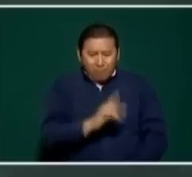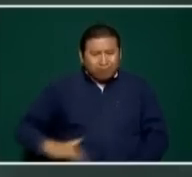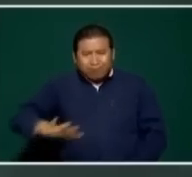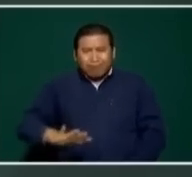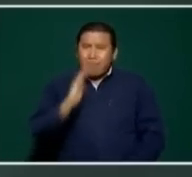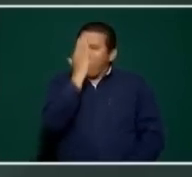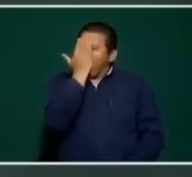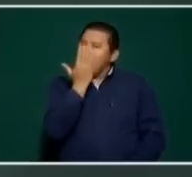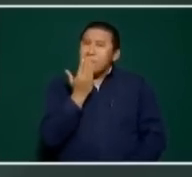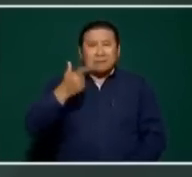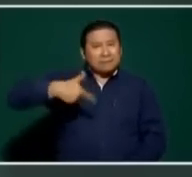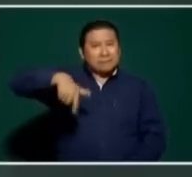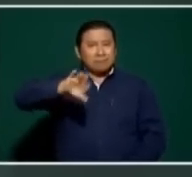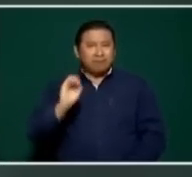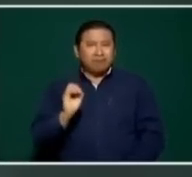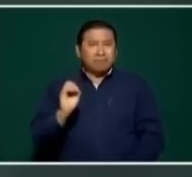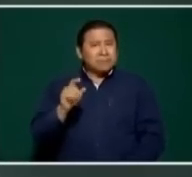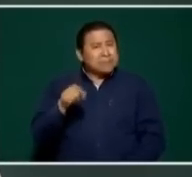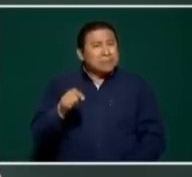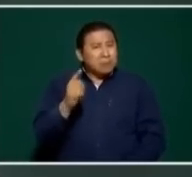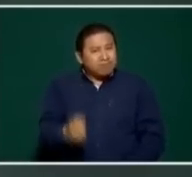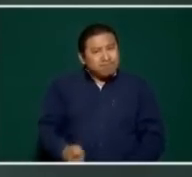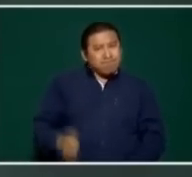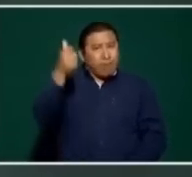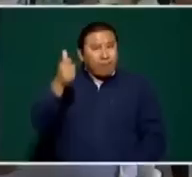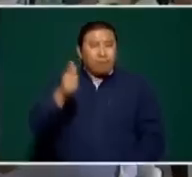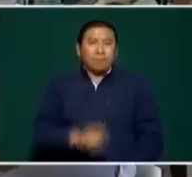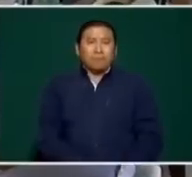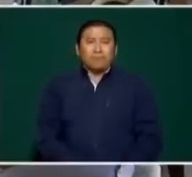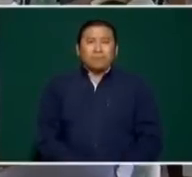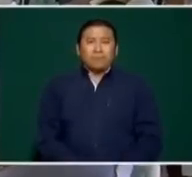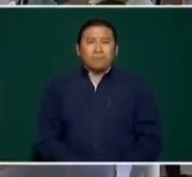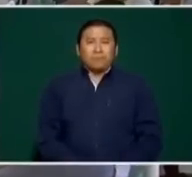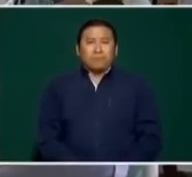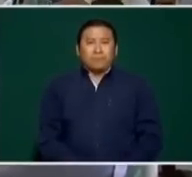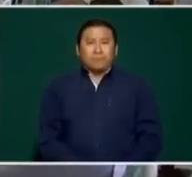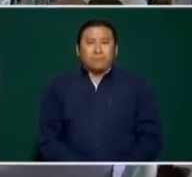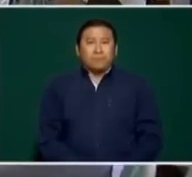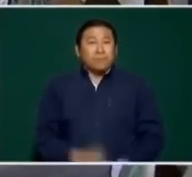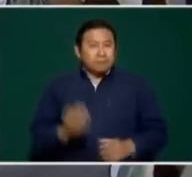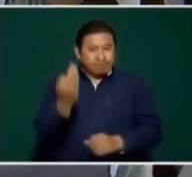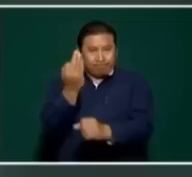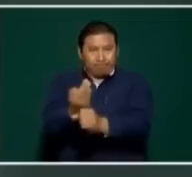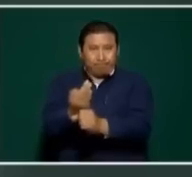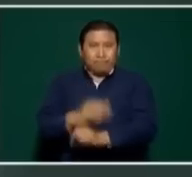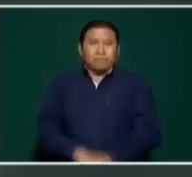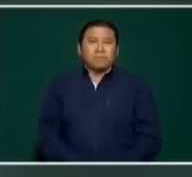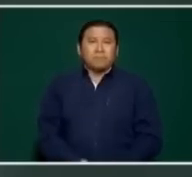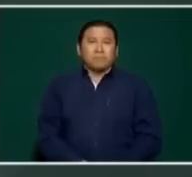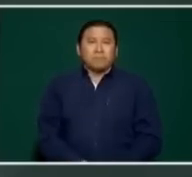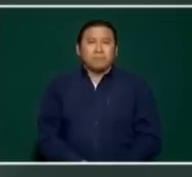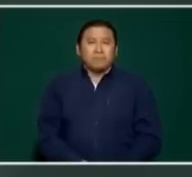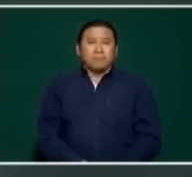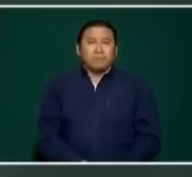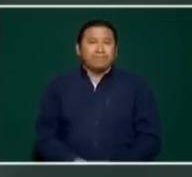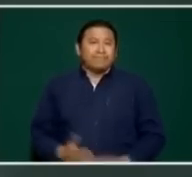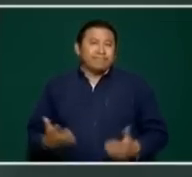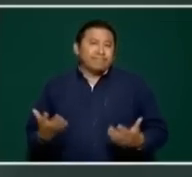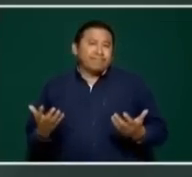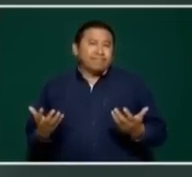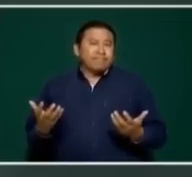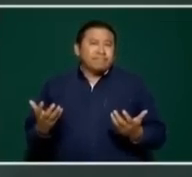Roo, son los primeros. desde ahora